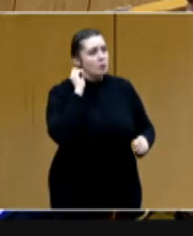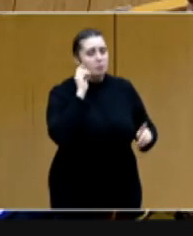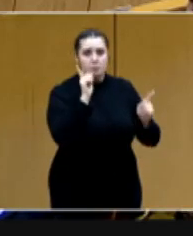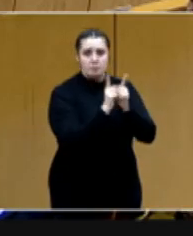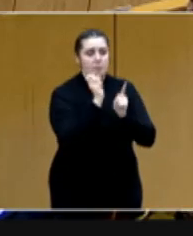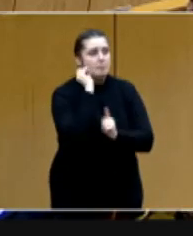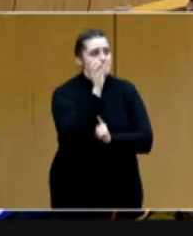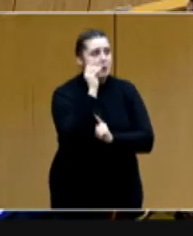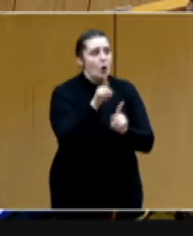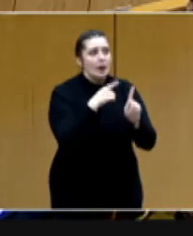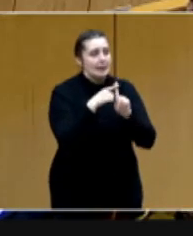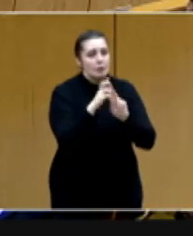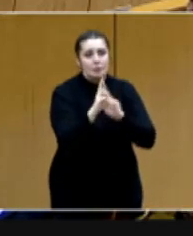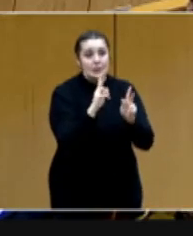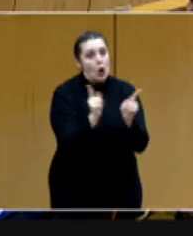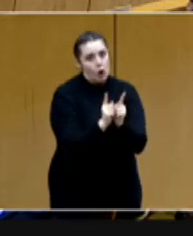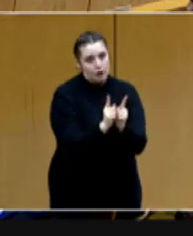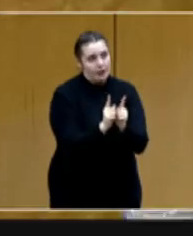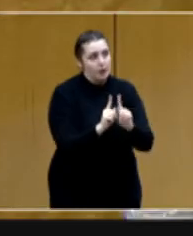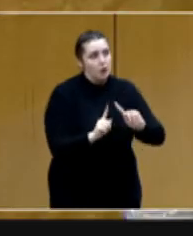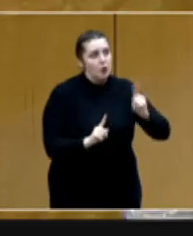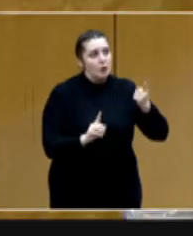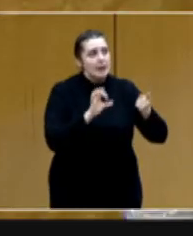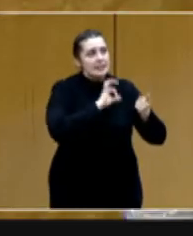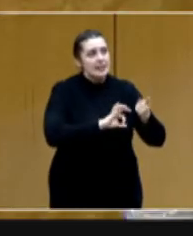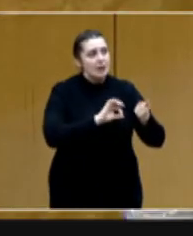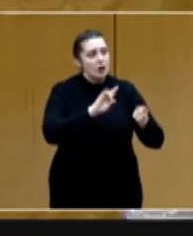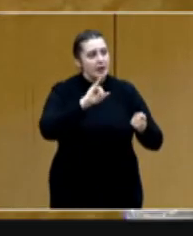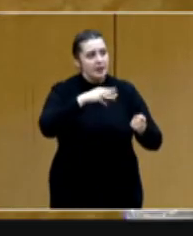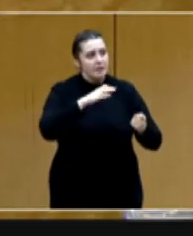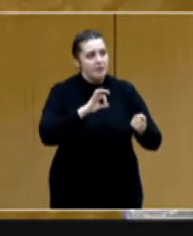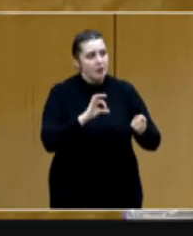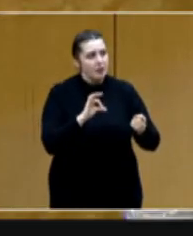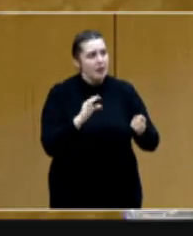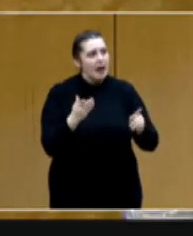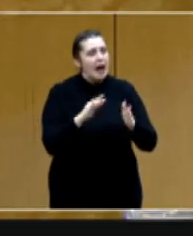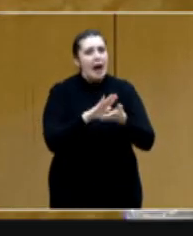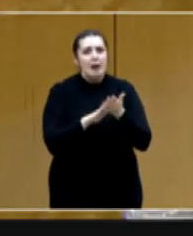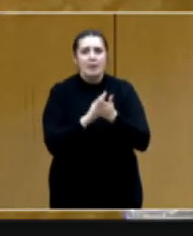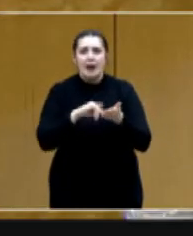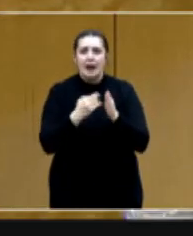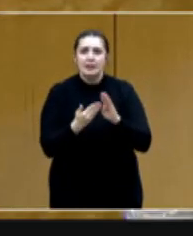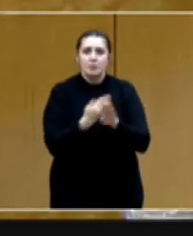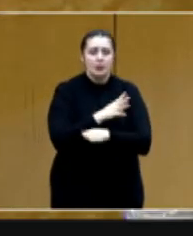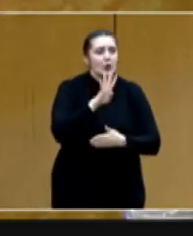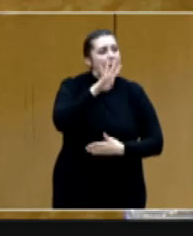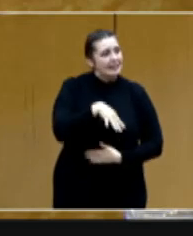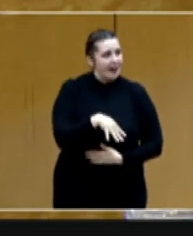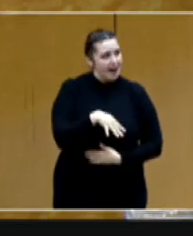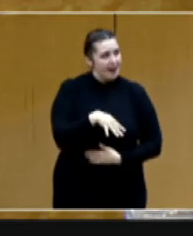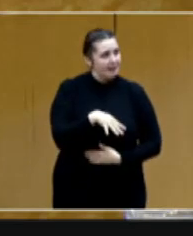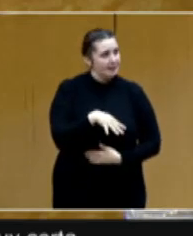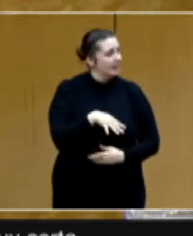me la contesten muy corta una al Señor rebote ha hablado delante proyecto Catalán en la figura